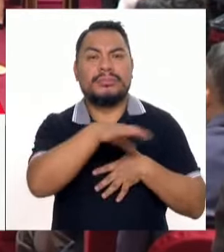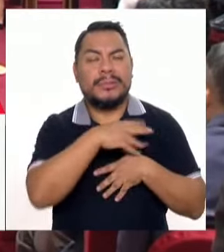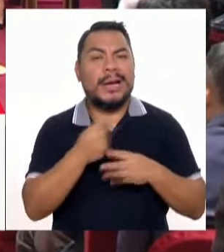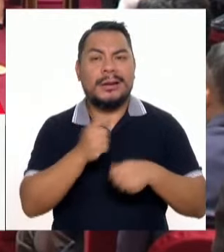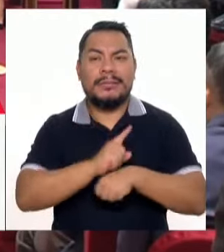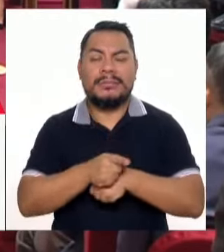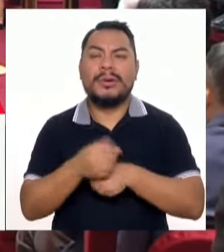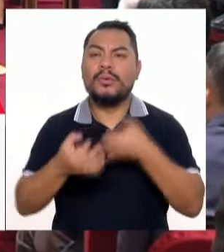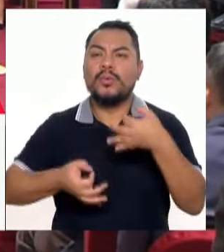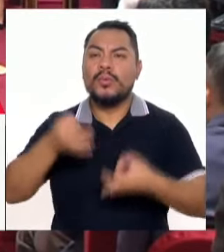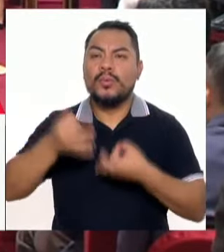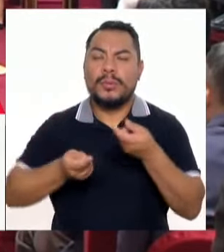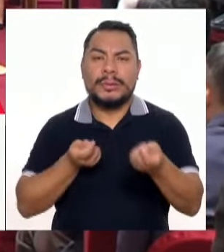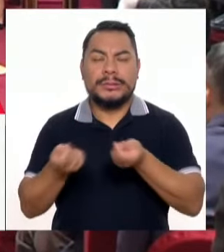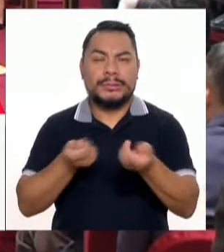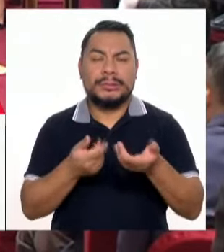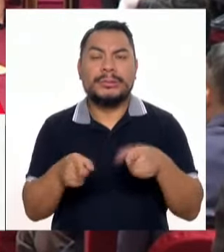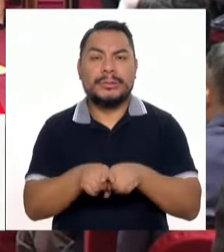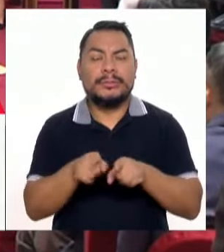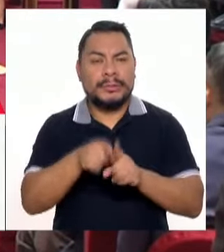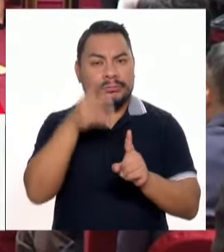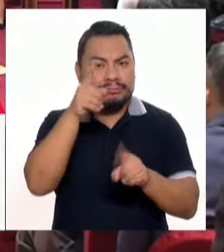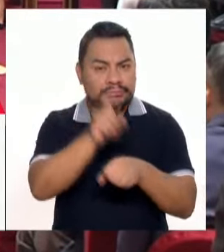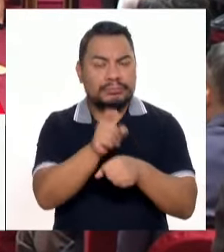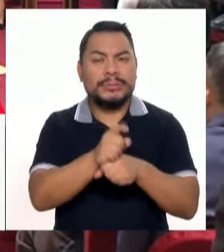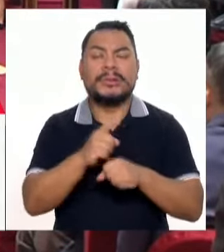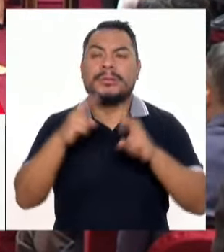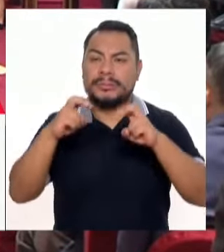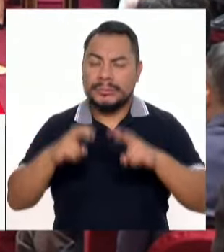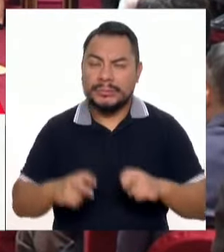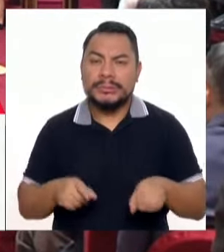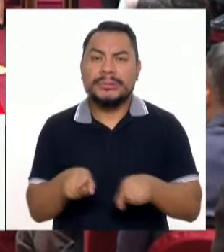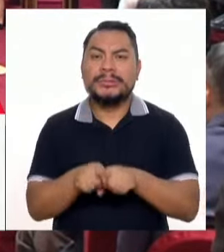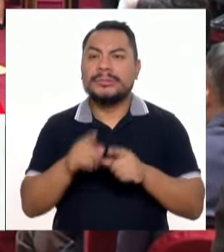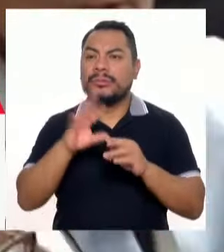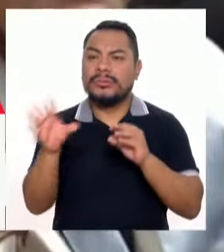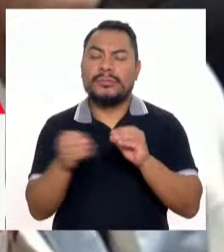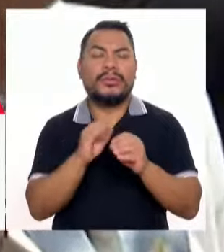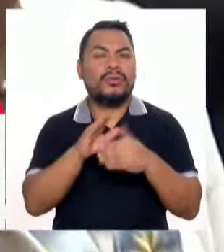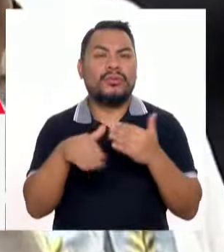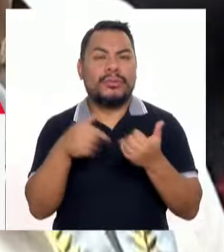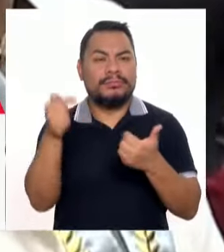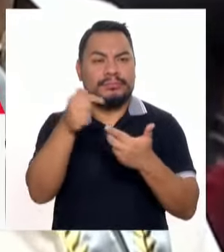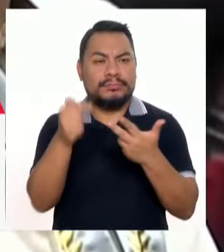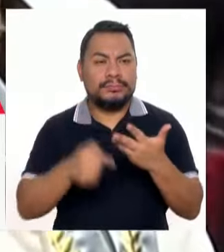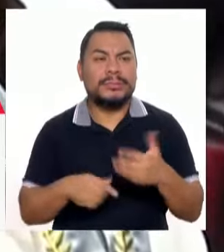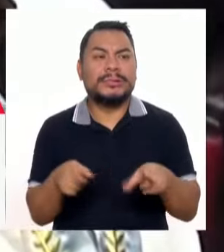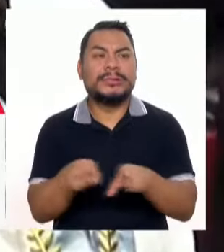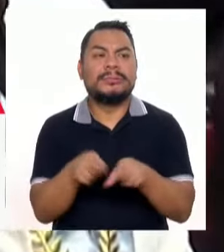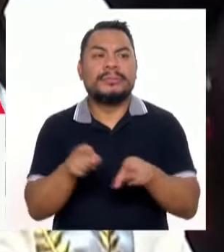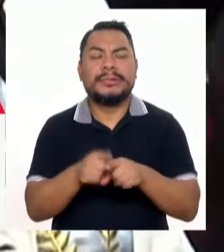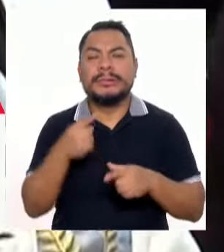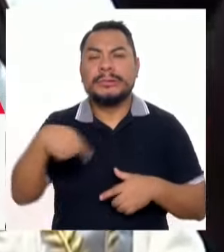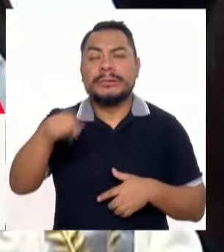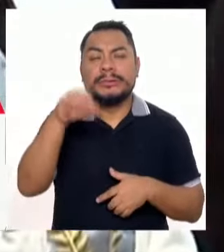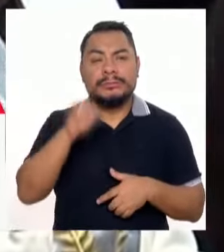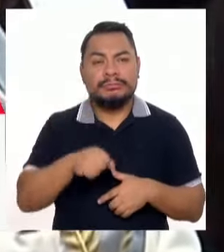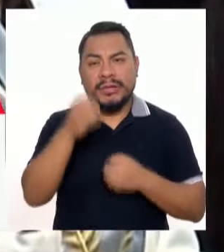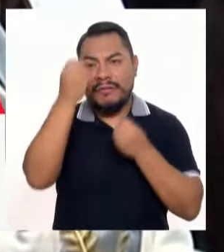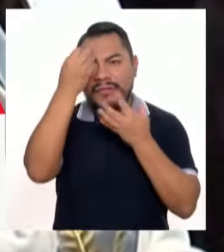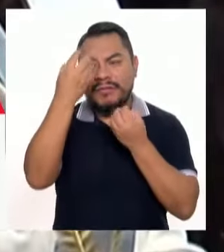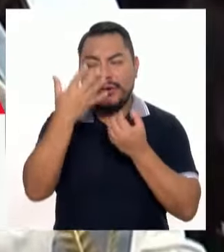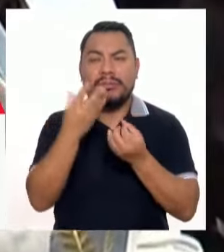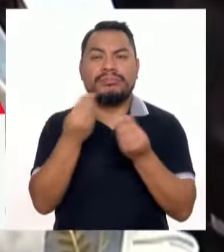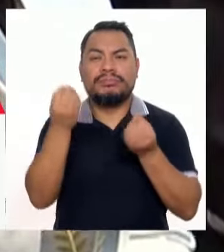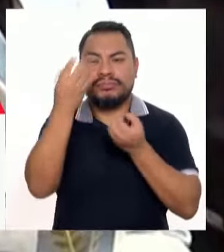de la capacitación, la investigación, la sistematización y la jurisprudencia y la difusión de estadísticas con